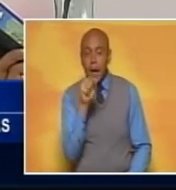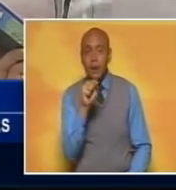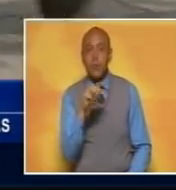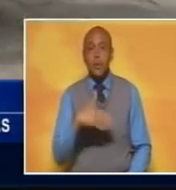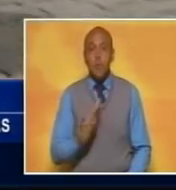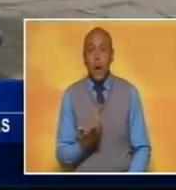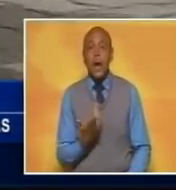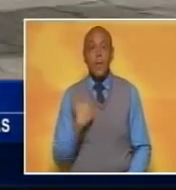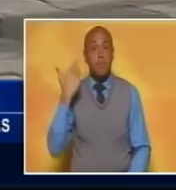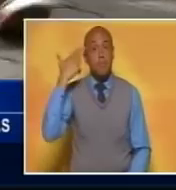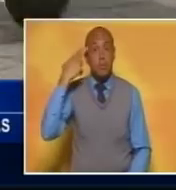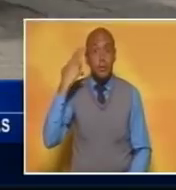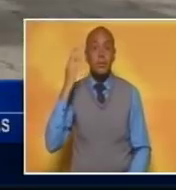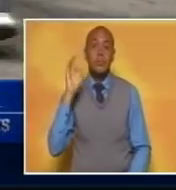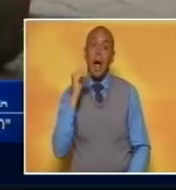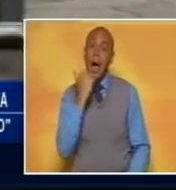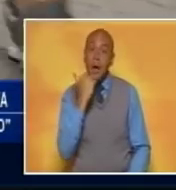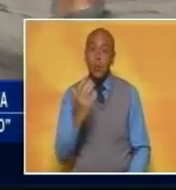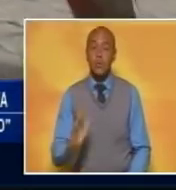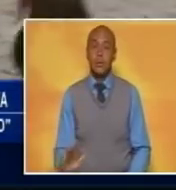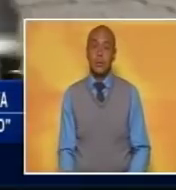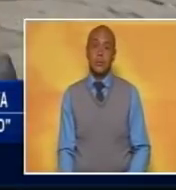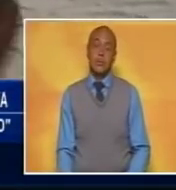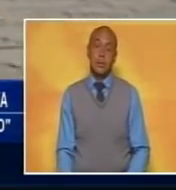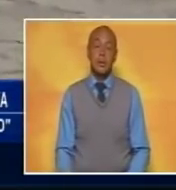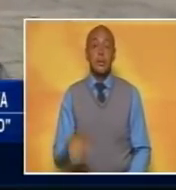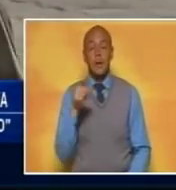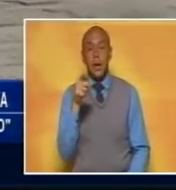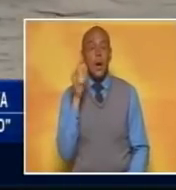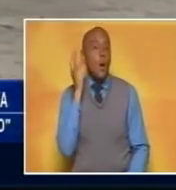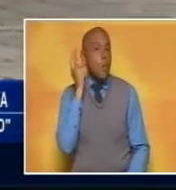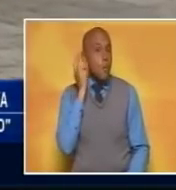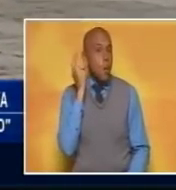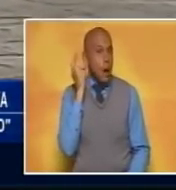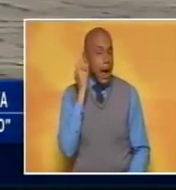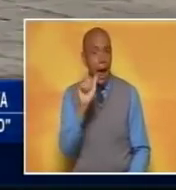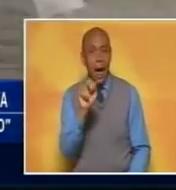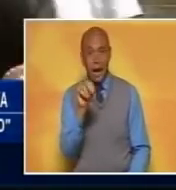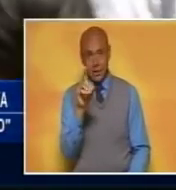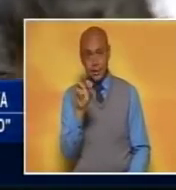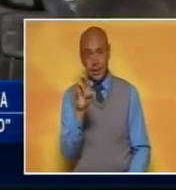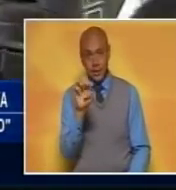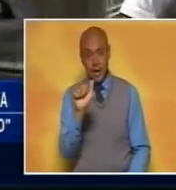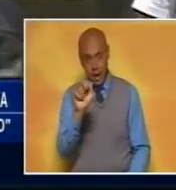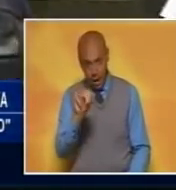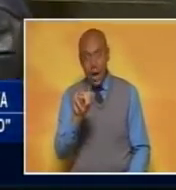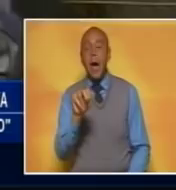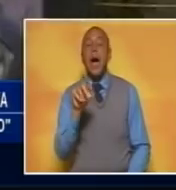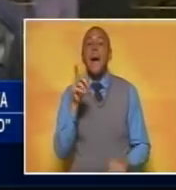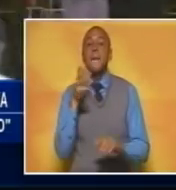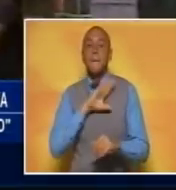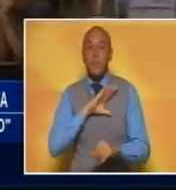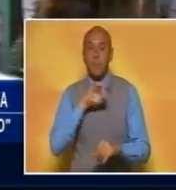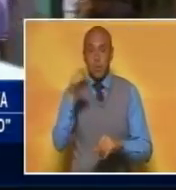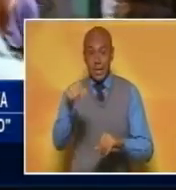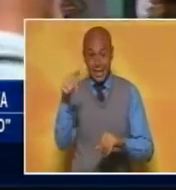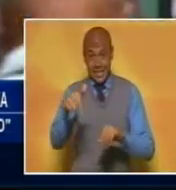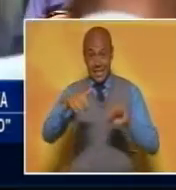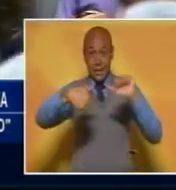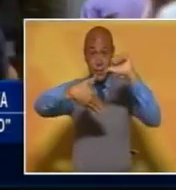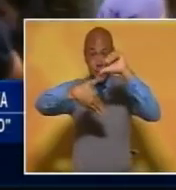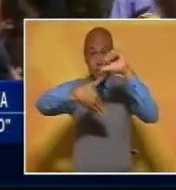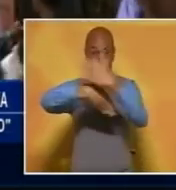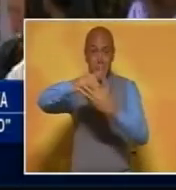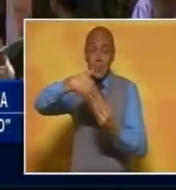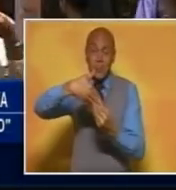al intento suicida. Andrea Bruni, asesor de salud mental de la Organización Panamericana de la Salud, considera que en Sudamérica se